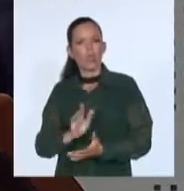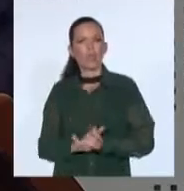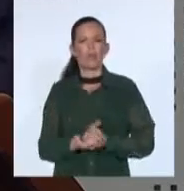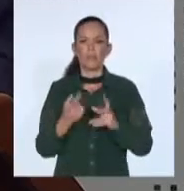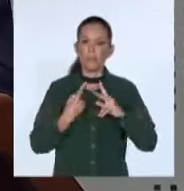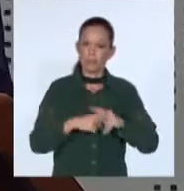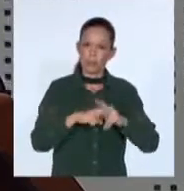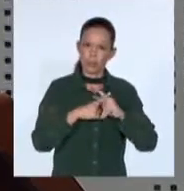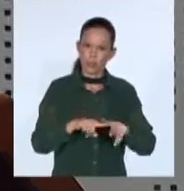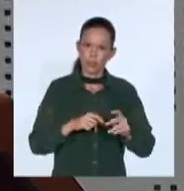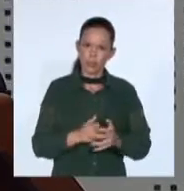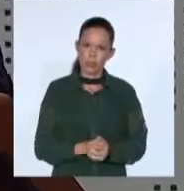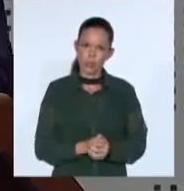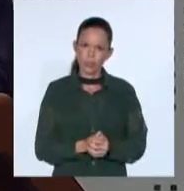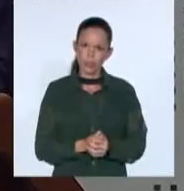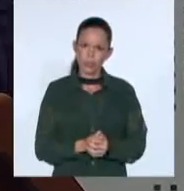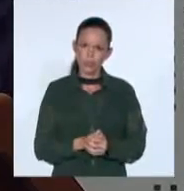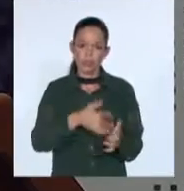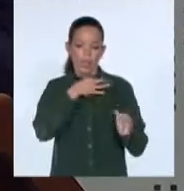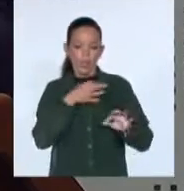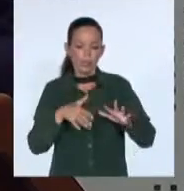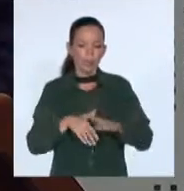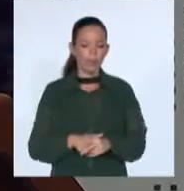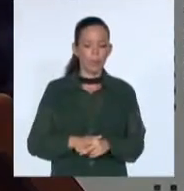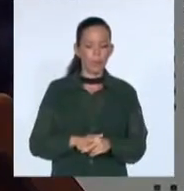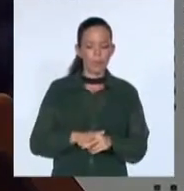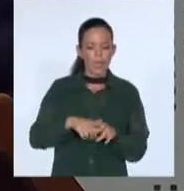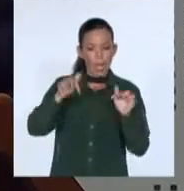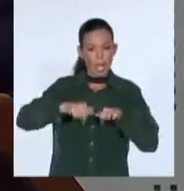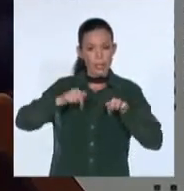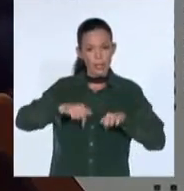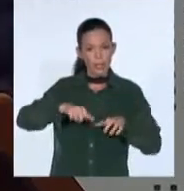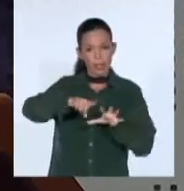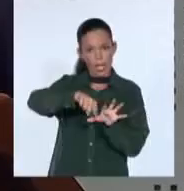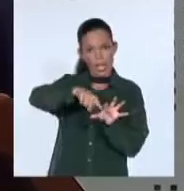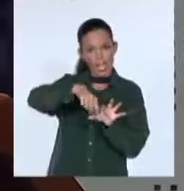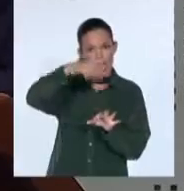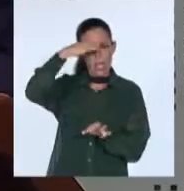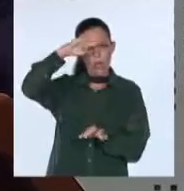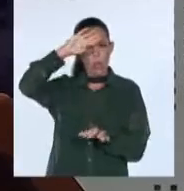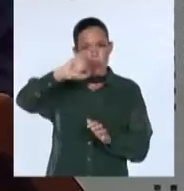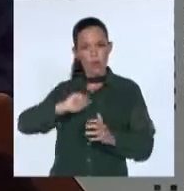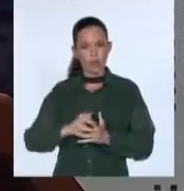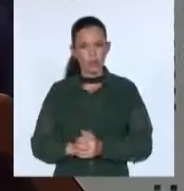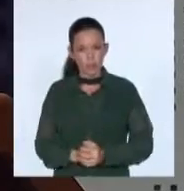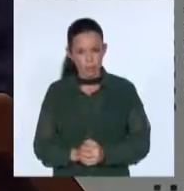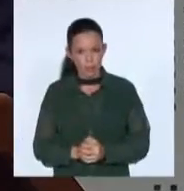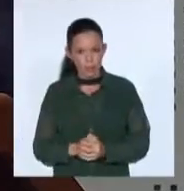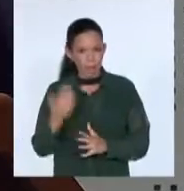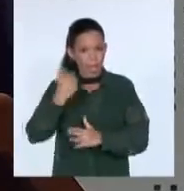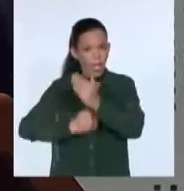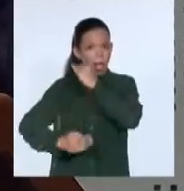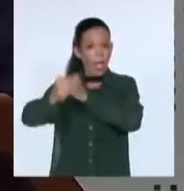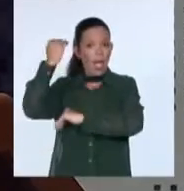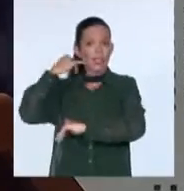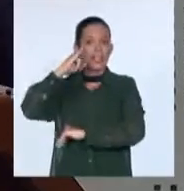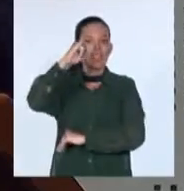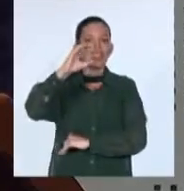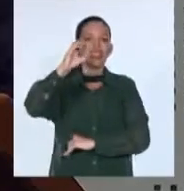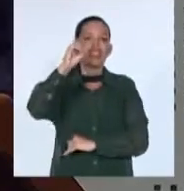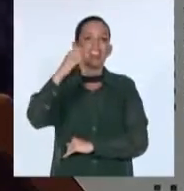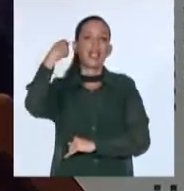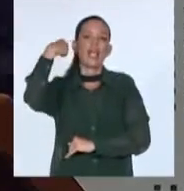Estoy en una isla que se llama Cuba, que hace 60 años sufre un